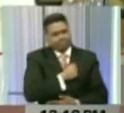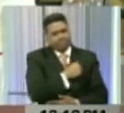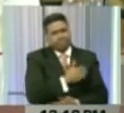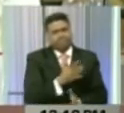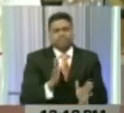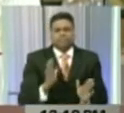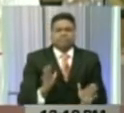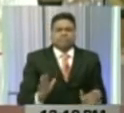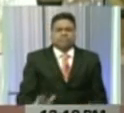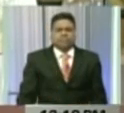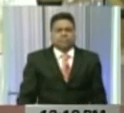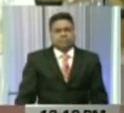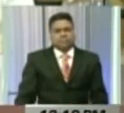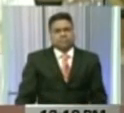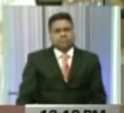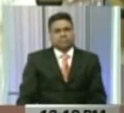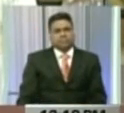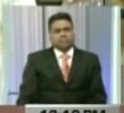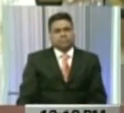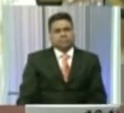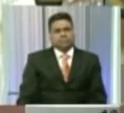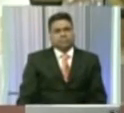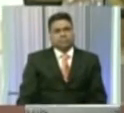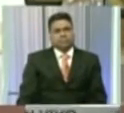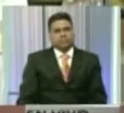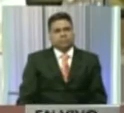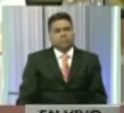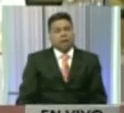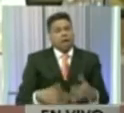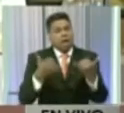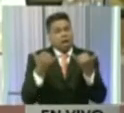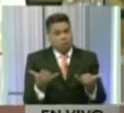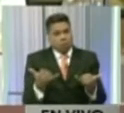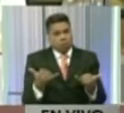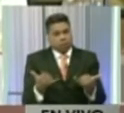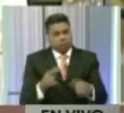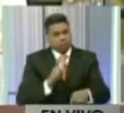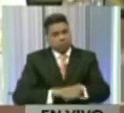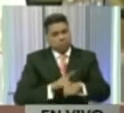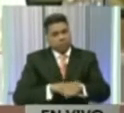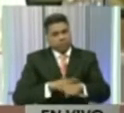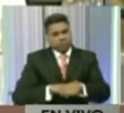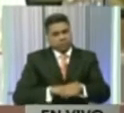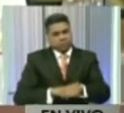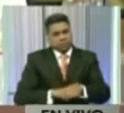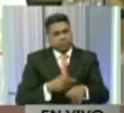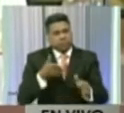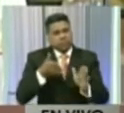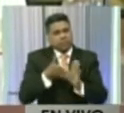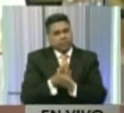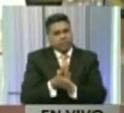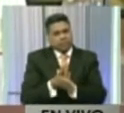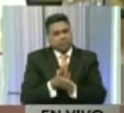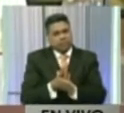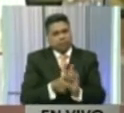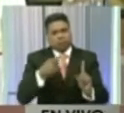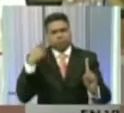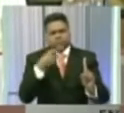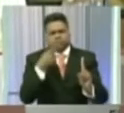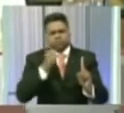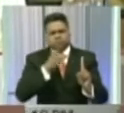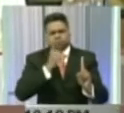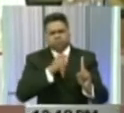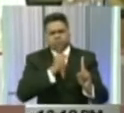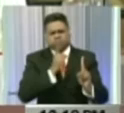Por eso nosotros llegamos ahora a esta situación y nos atacan, pues. Nos aplicaron lo que siempre, lo que le aplicaron, no